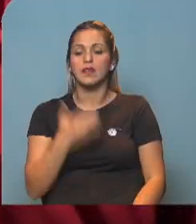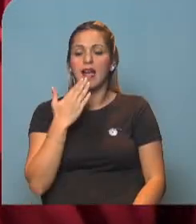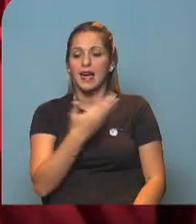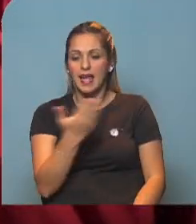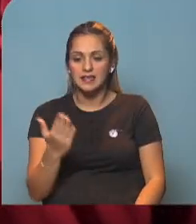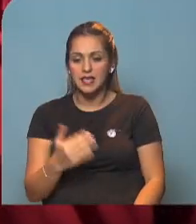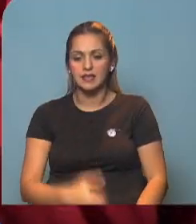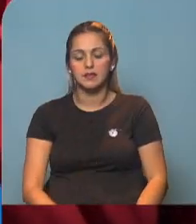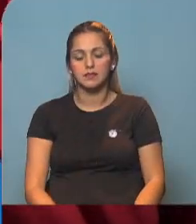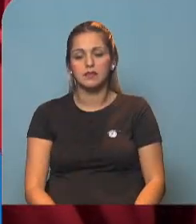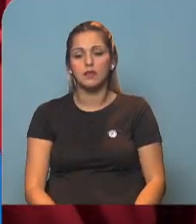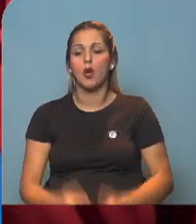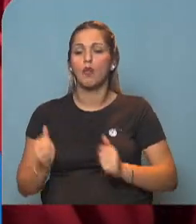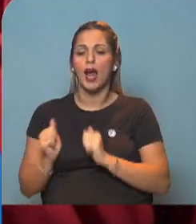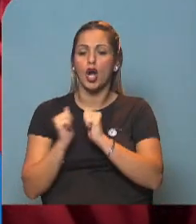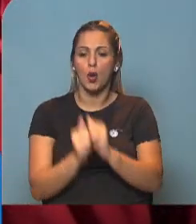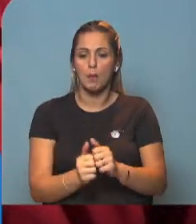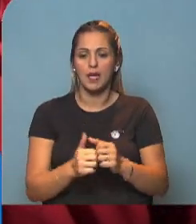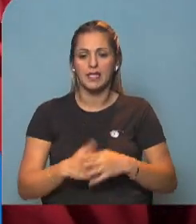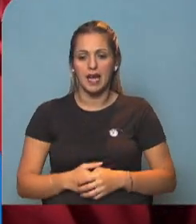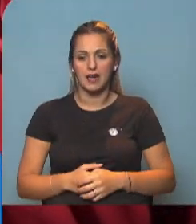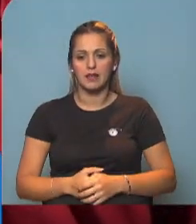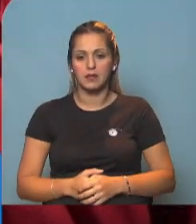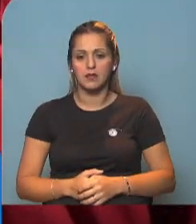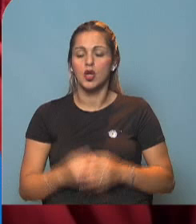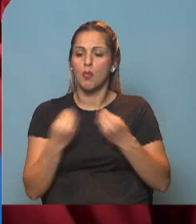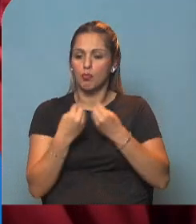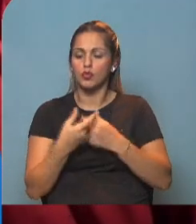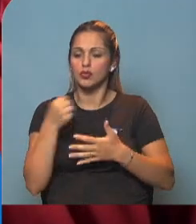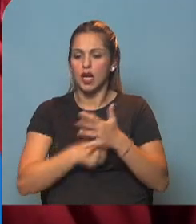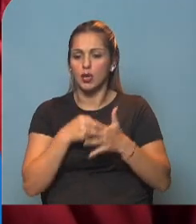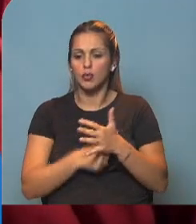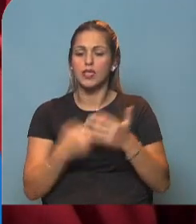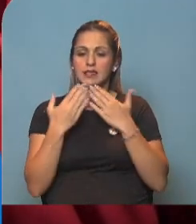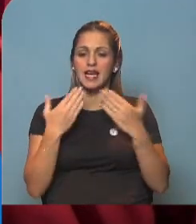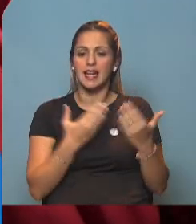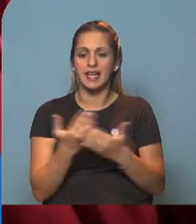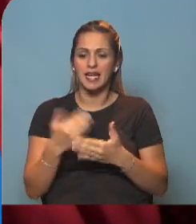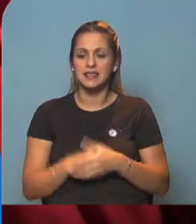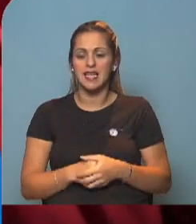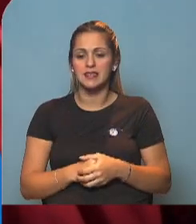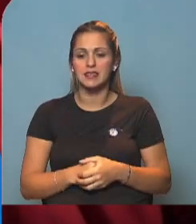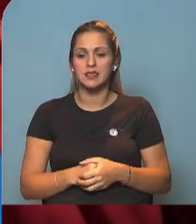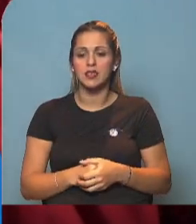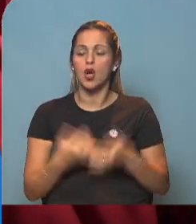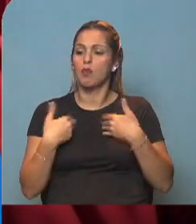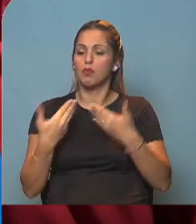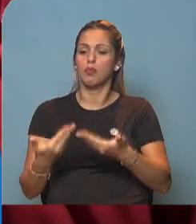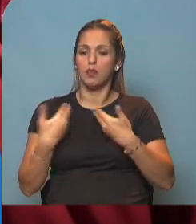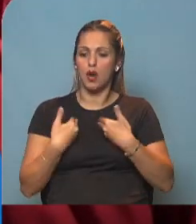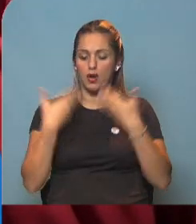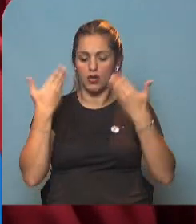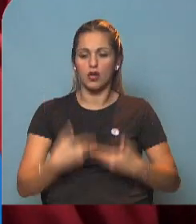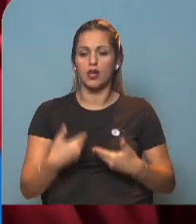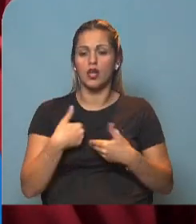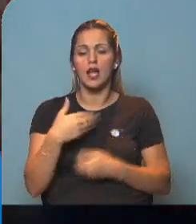Gracias por acompañarme en tantos combates y gracias por hacerme presidente de